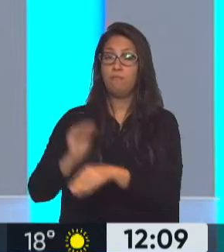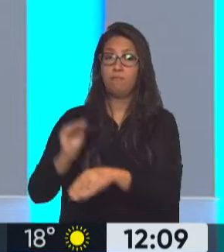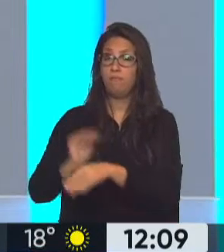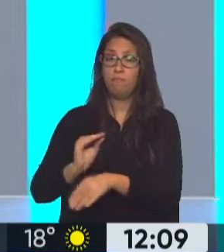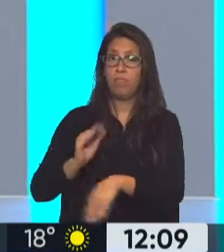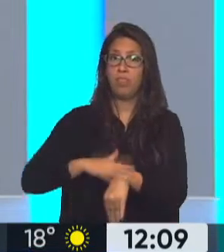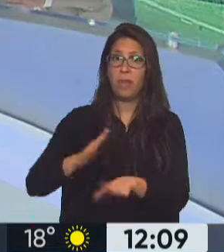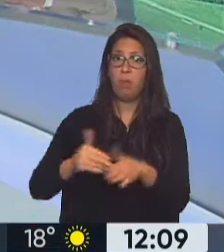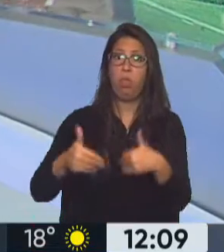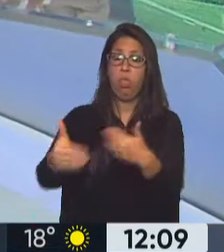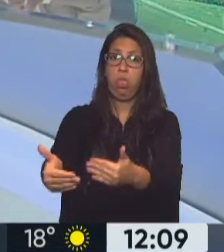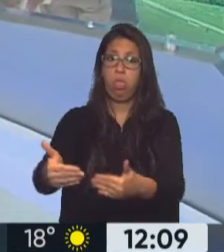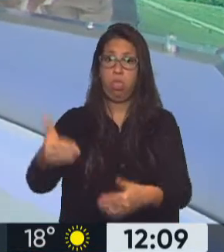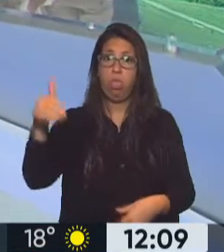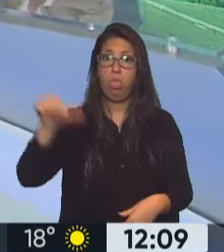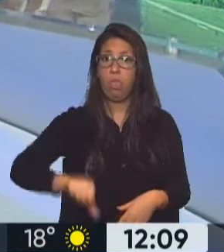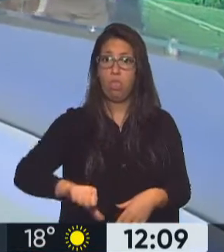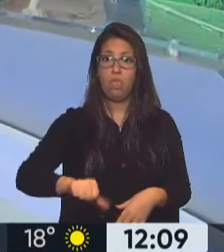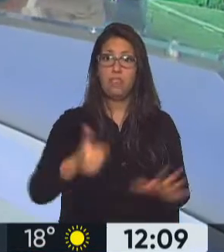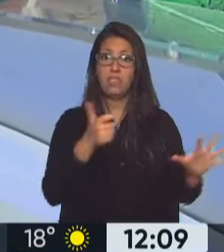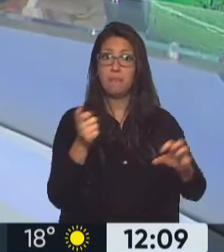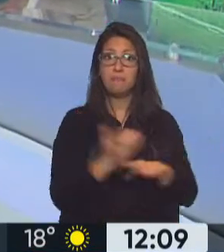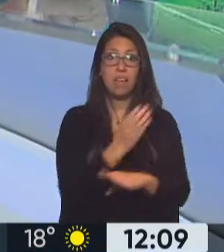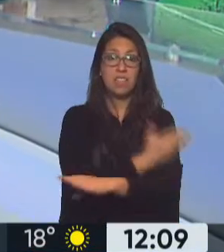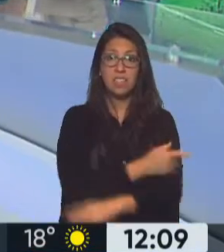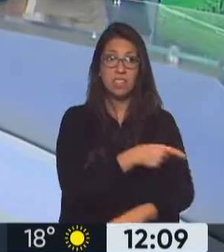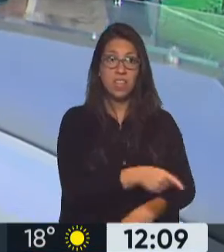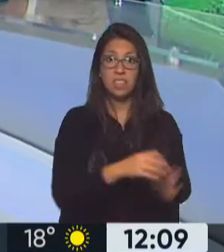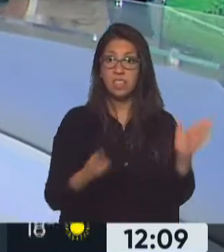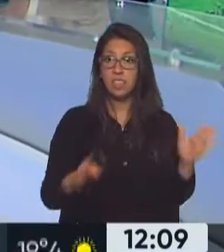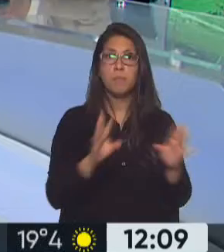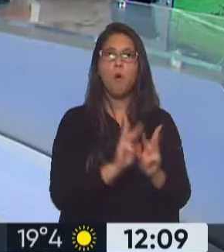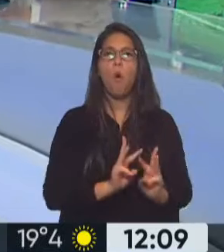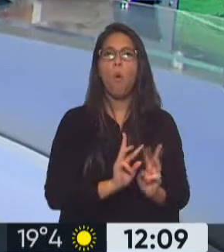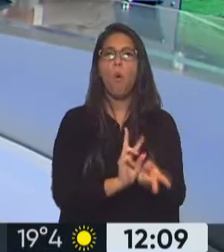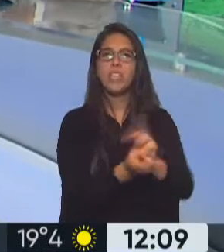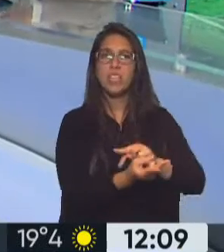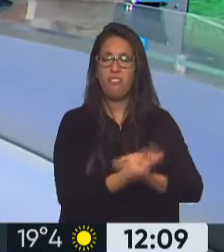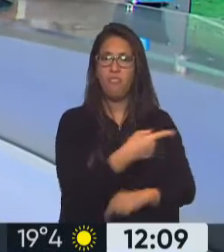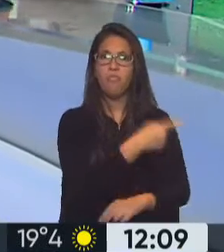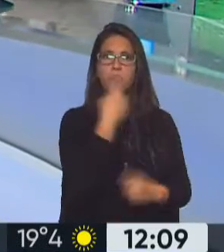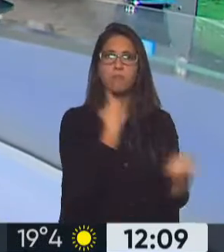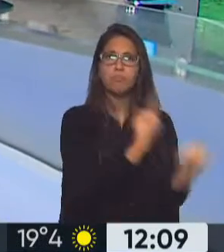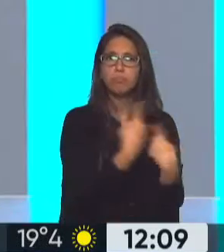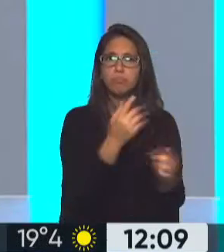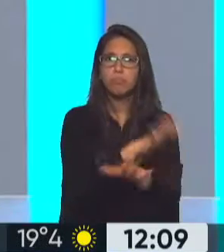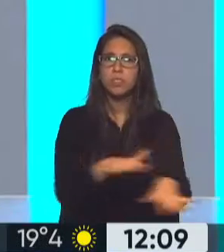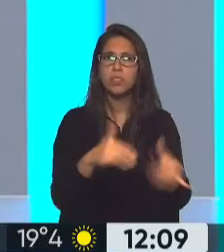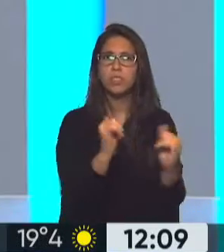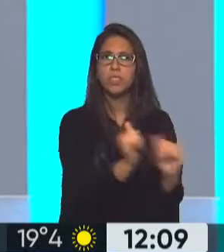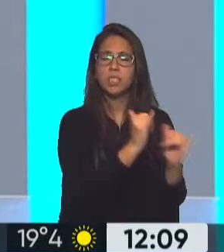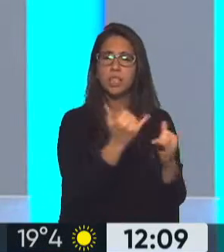forma. En la mitad de estos hogares, en los últimos 6 meses, esto de acuerdo a una encuesta de UNICEF, una encuesta rápida de la situación de niños, niñas y adolescentes,